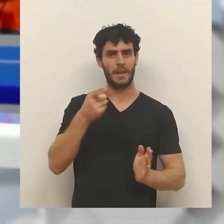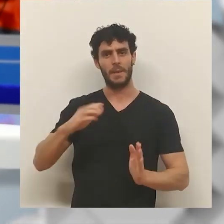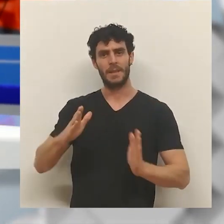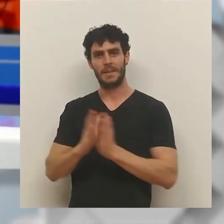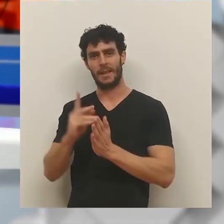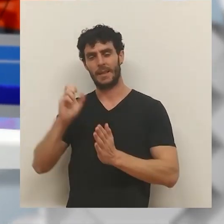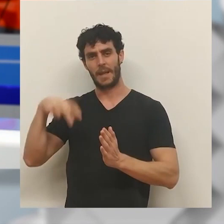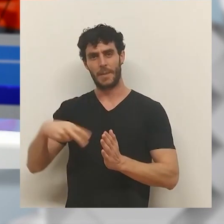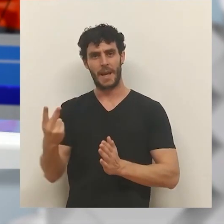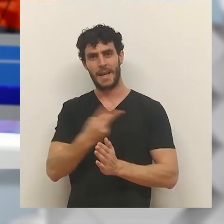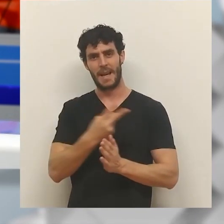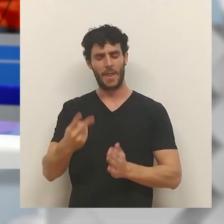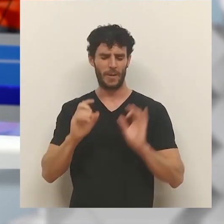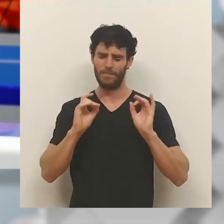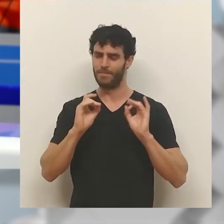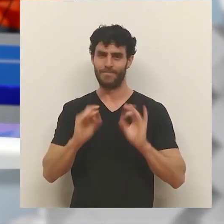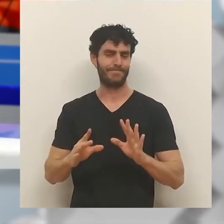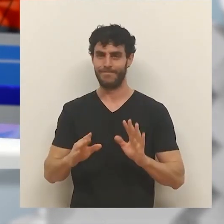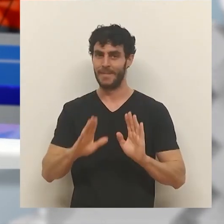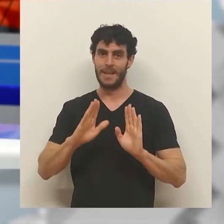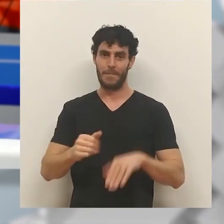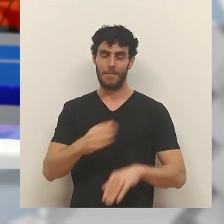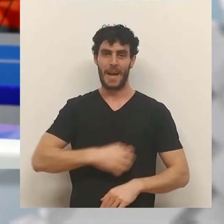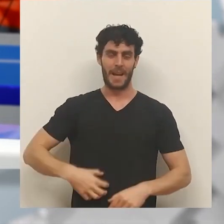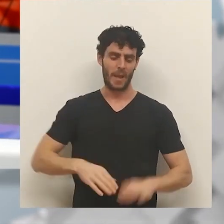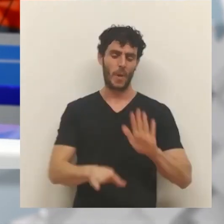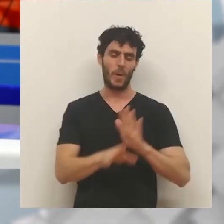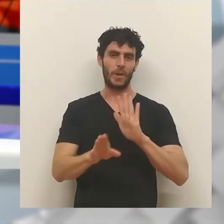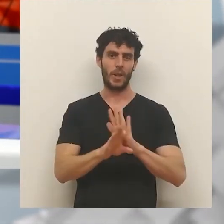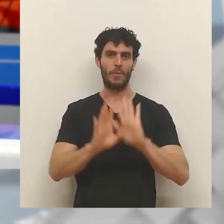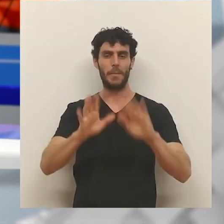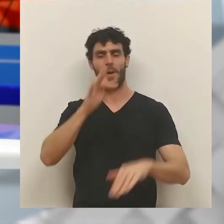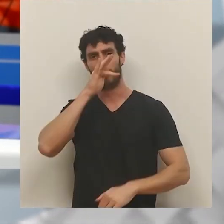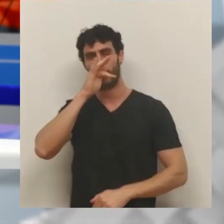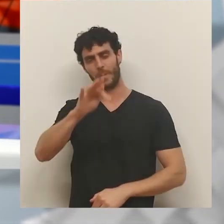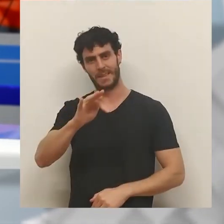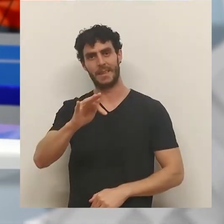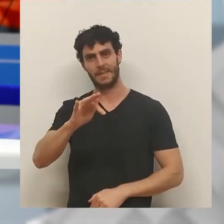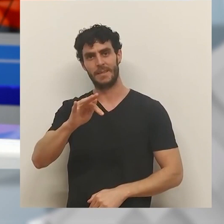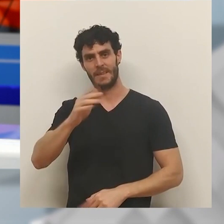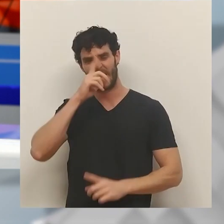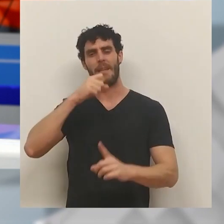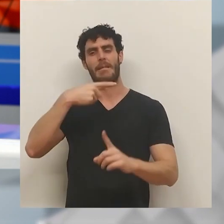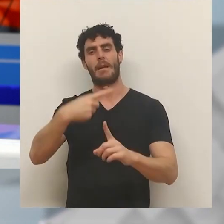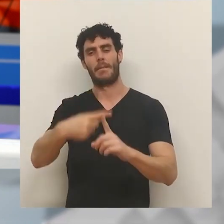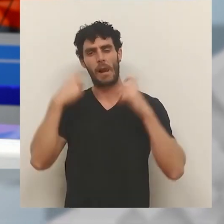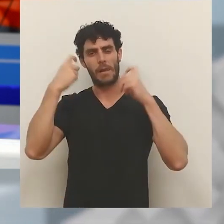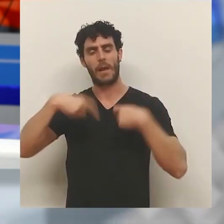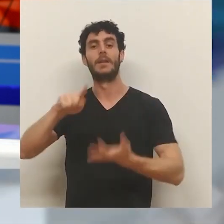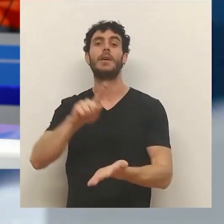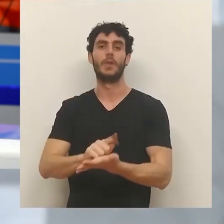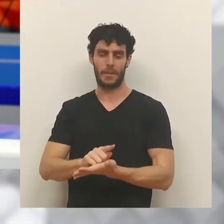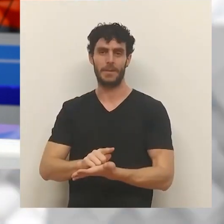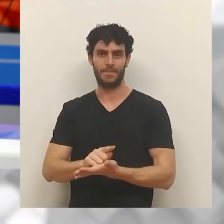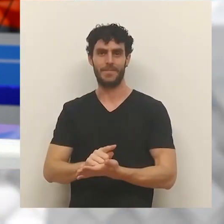los santos San Cosme y San Damián y las tres con idéntico resultado. Los mártires se han quedado en Arnedo pero con la promesa de